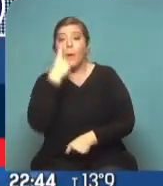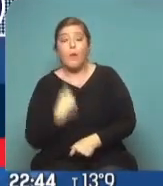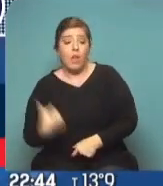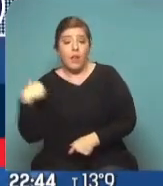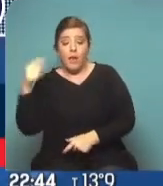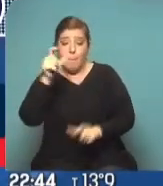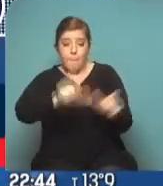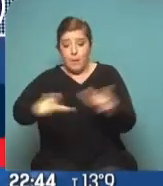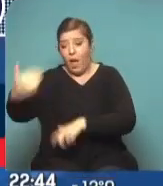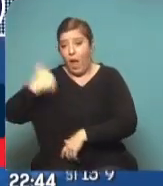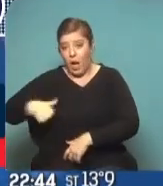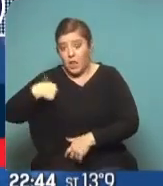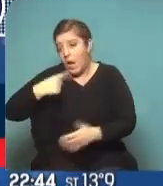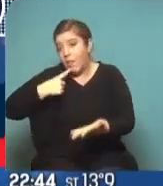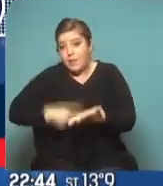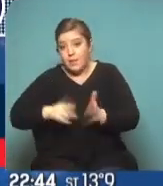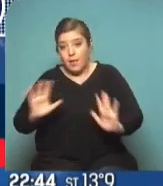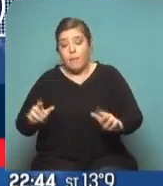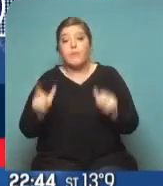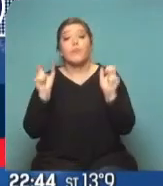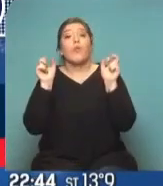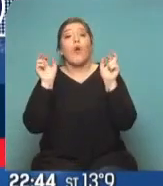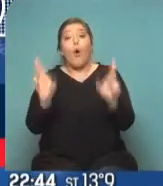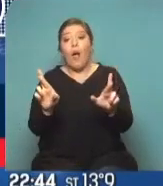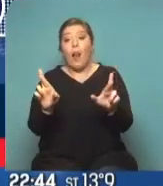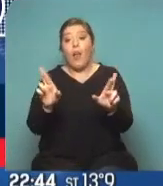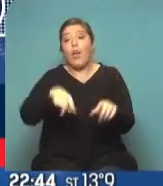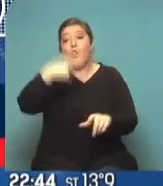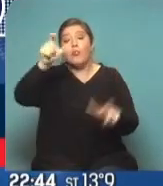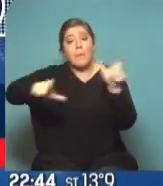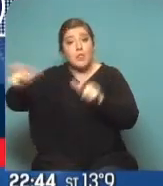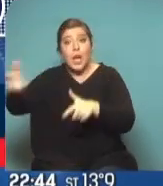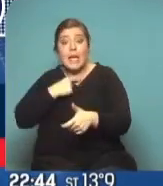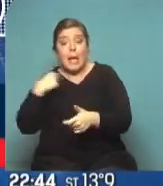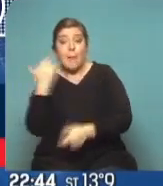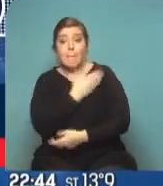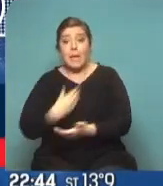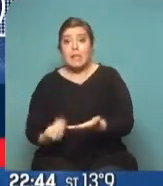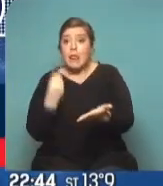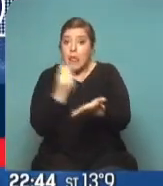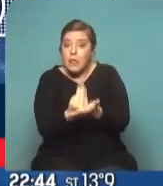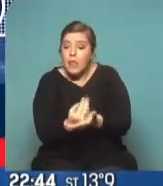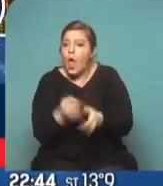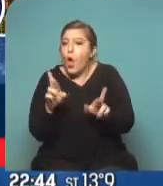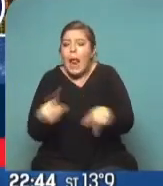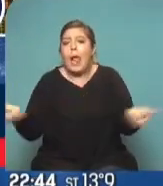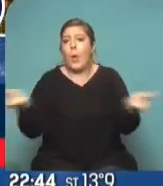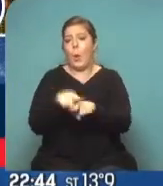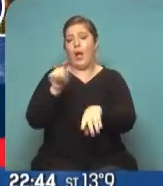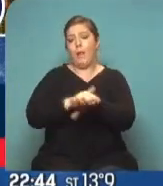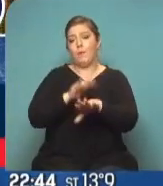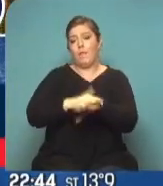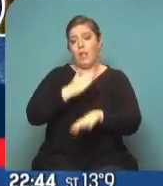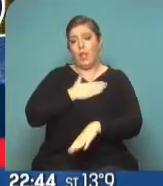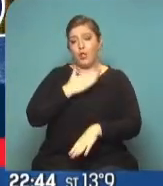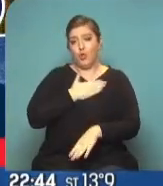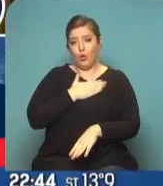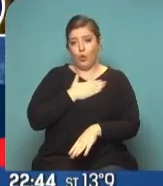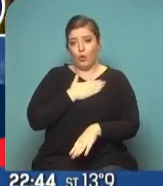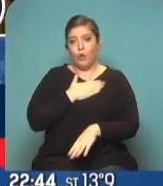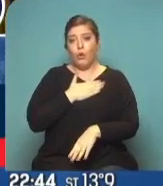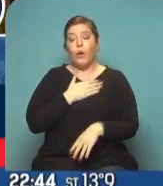decidan. Y espero que, bueno, que los demás que aspiran a hacer lo mismo tengan el mismo nivel de responsabilidad y seriedad frente al tema,